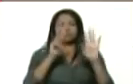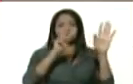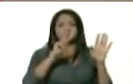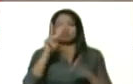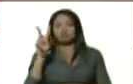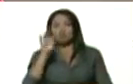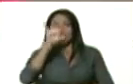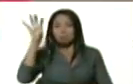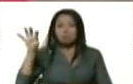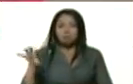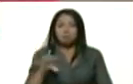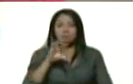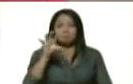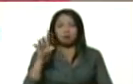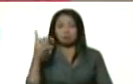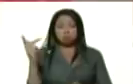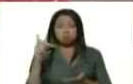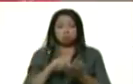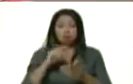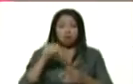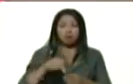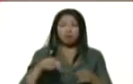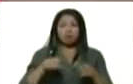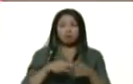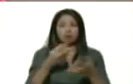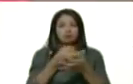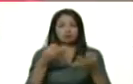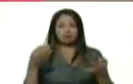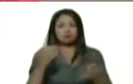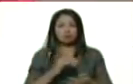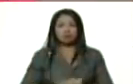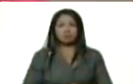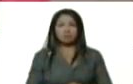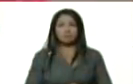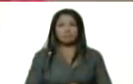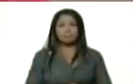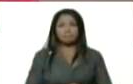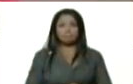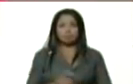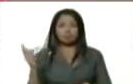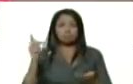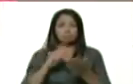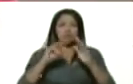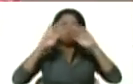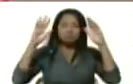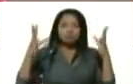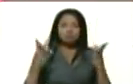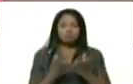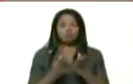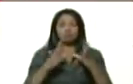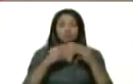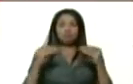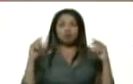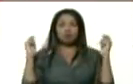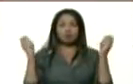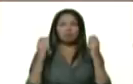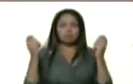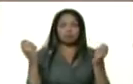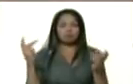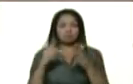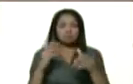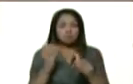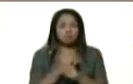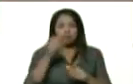países, estuvieron aquí maravillados, porque llegan del mundo con toda la campaña y cuando encuentran al pueblo